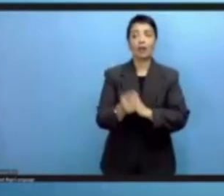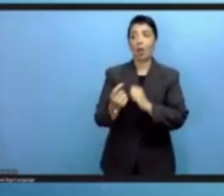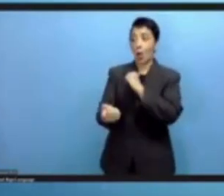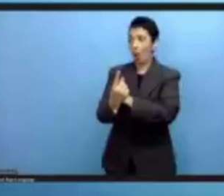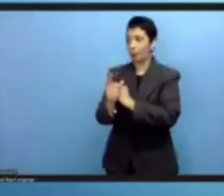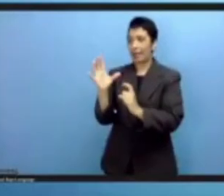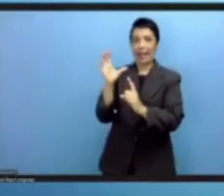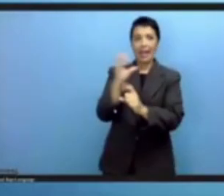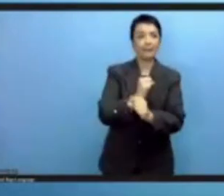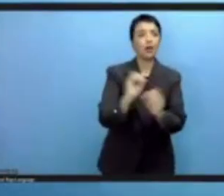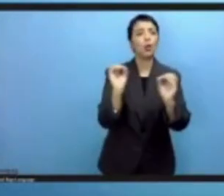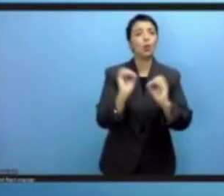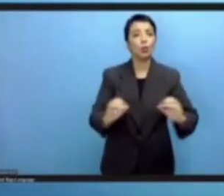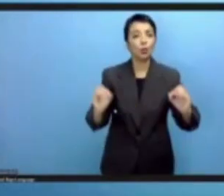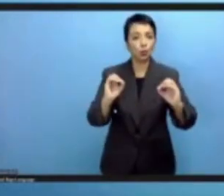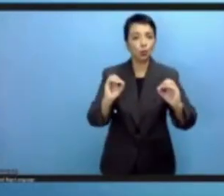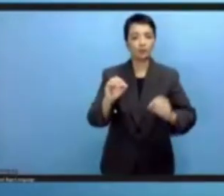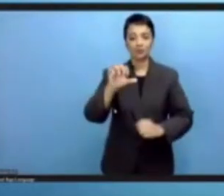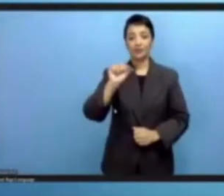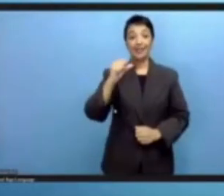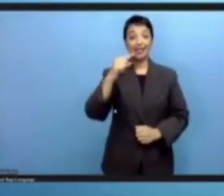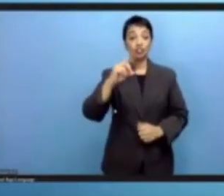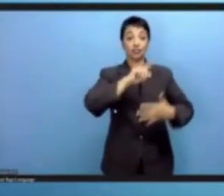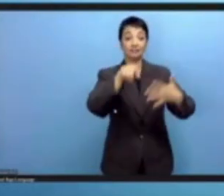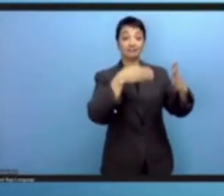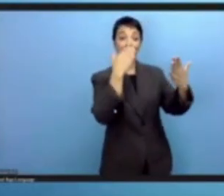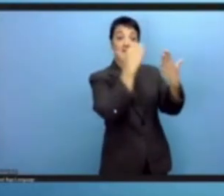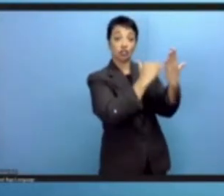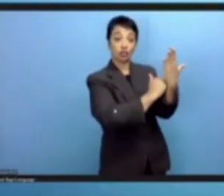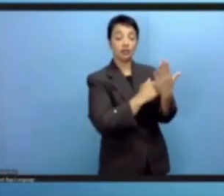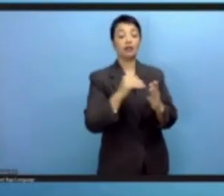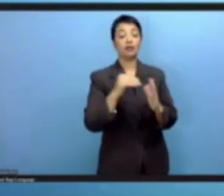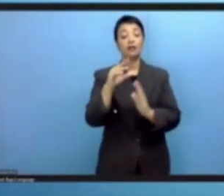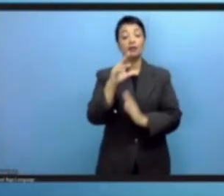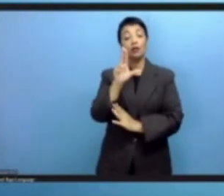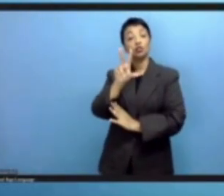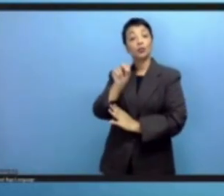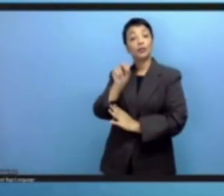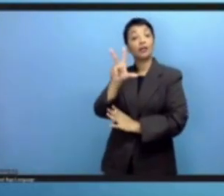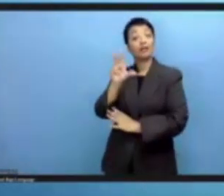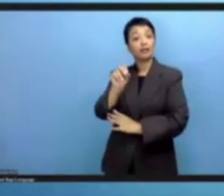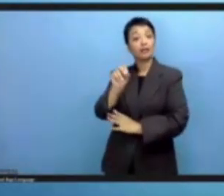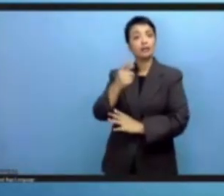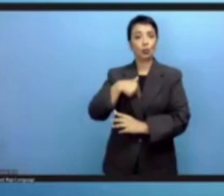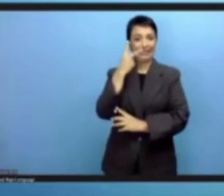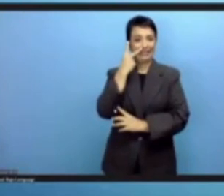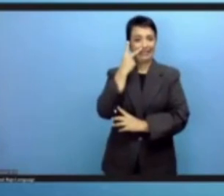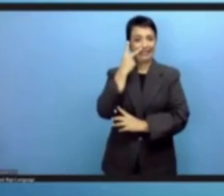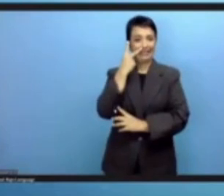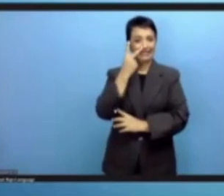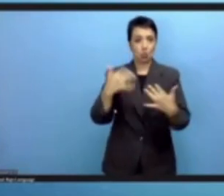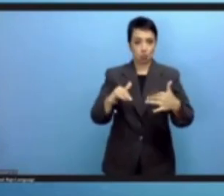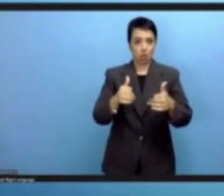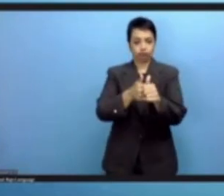oportunidades desperdiciadas la agenda de los ods de 2030 ha sufrido algunos